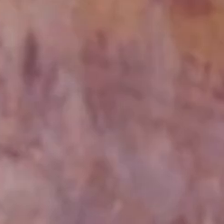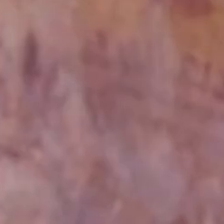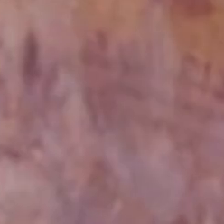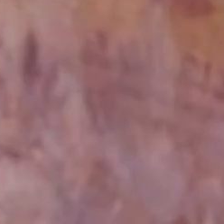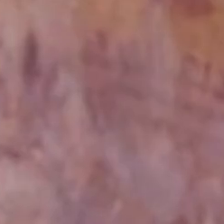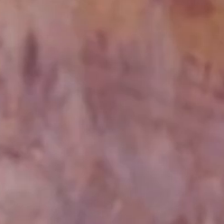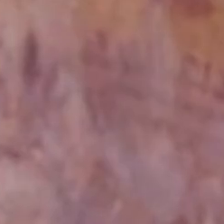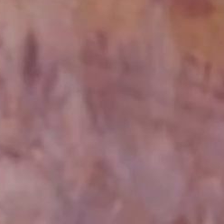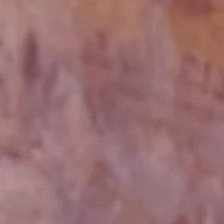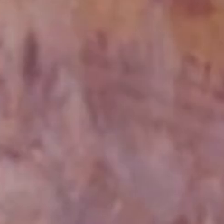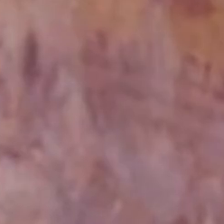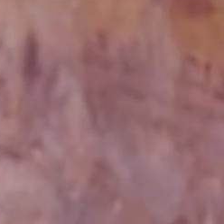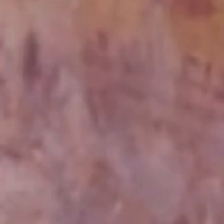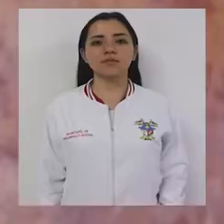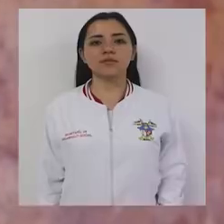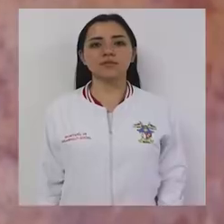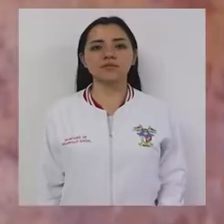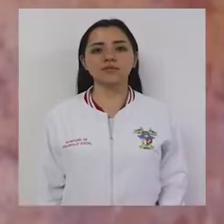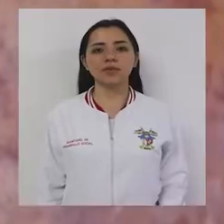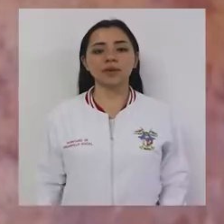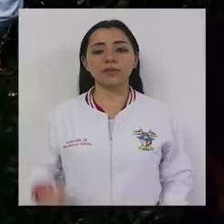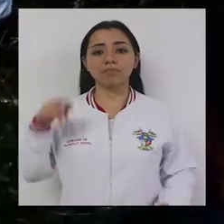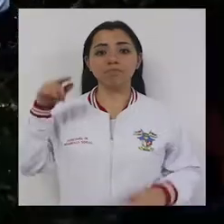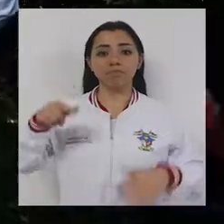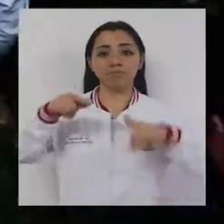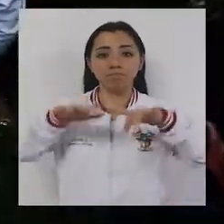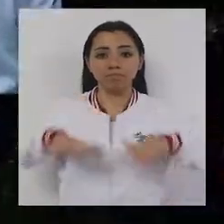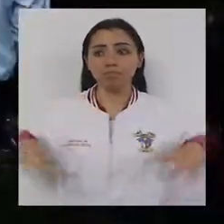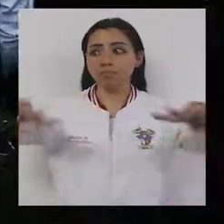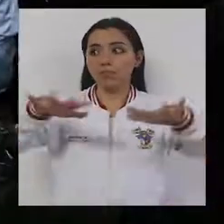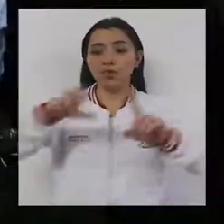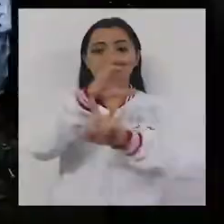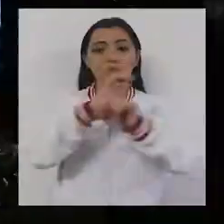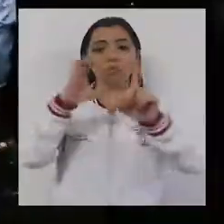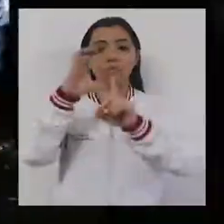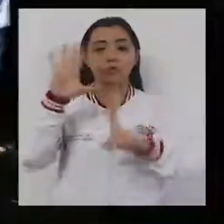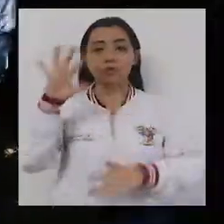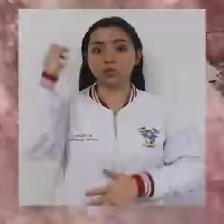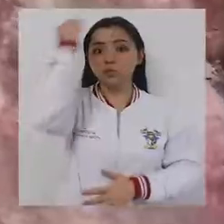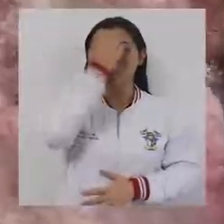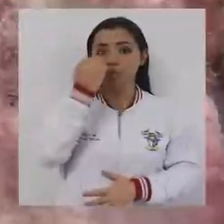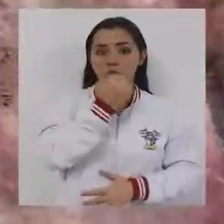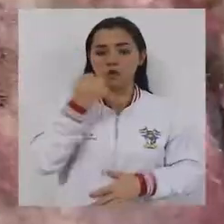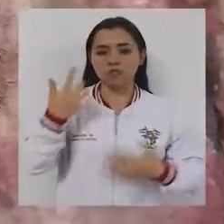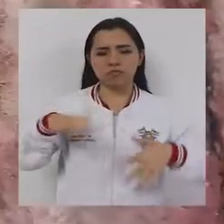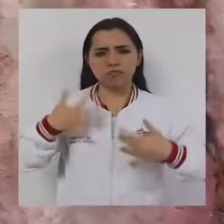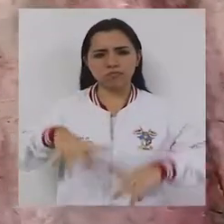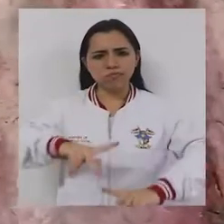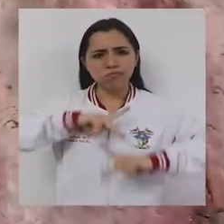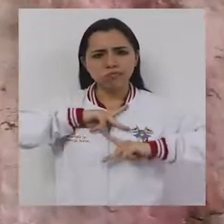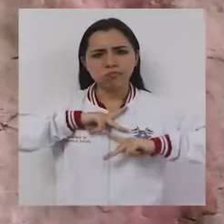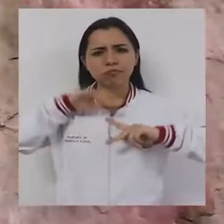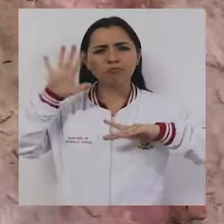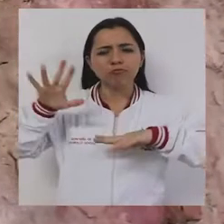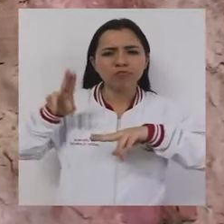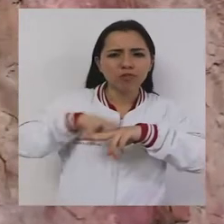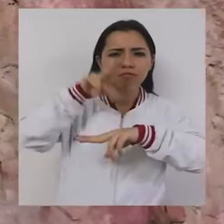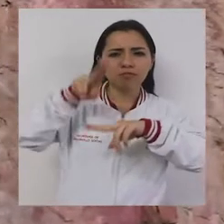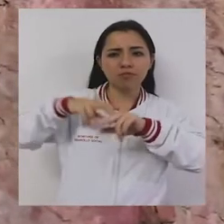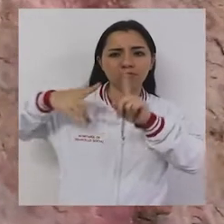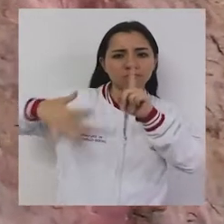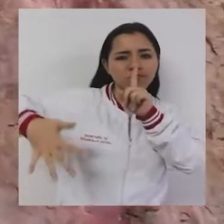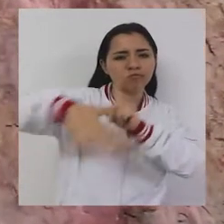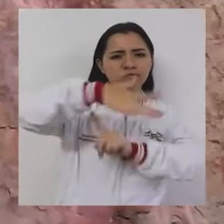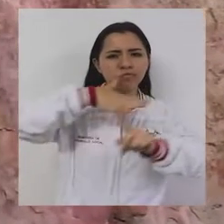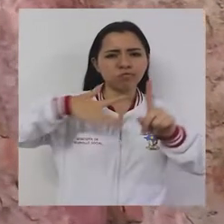Soacha es arqueología. Dentro del enorme acervo cultural de Soacha se destaca su patrimonio arqueológico, del cual se